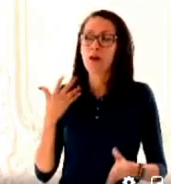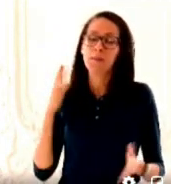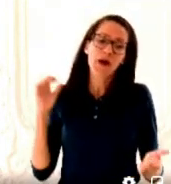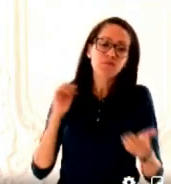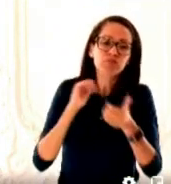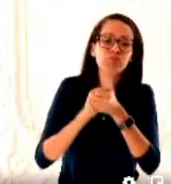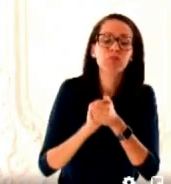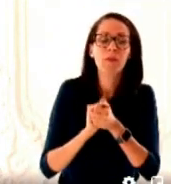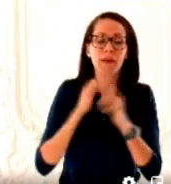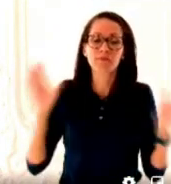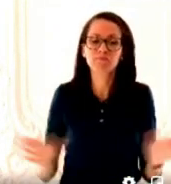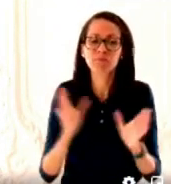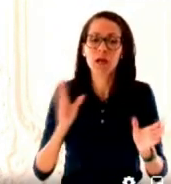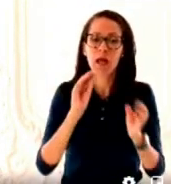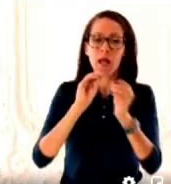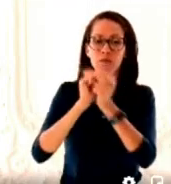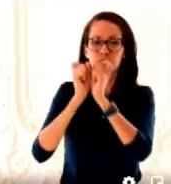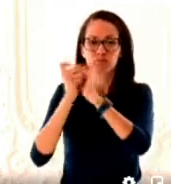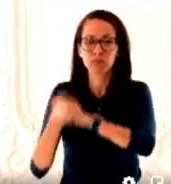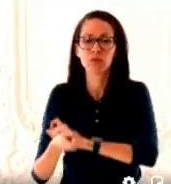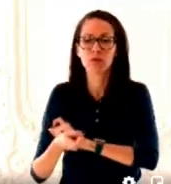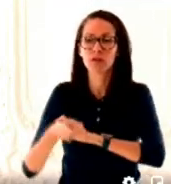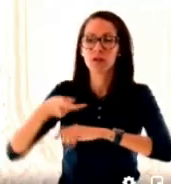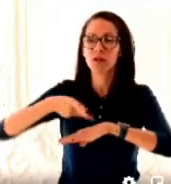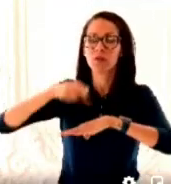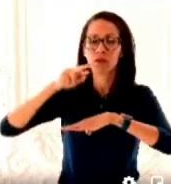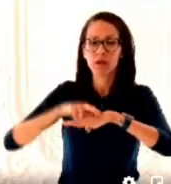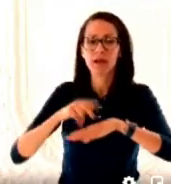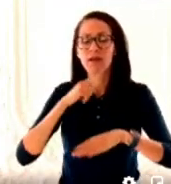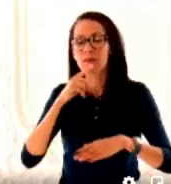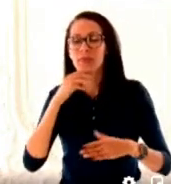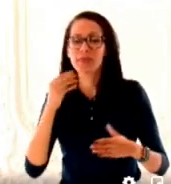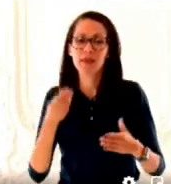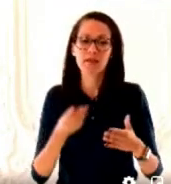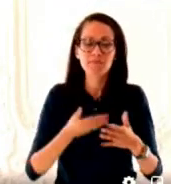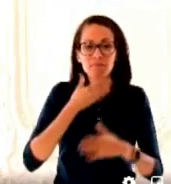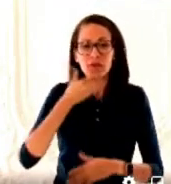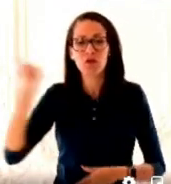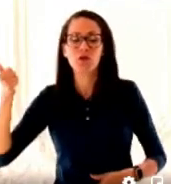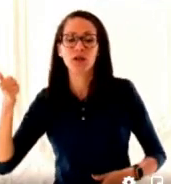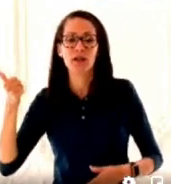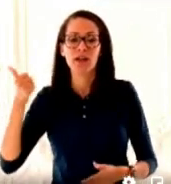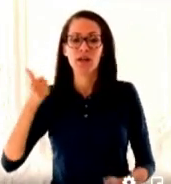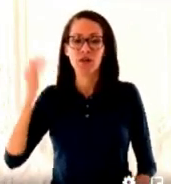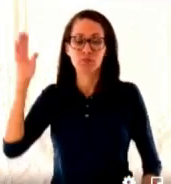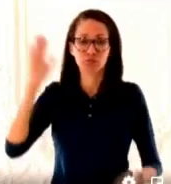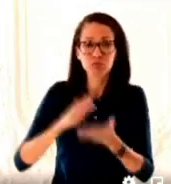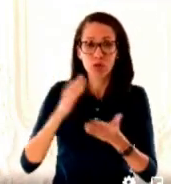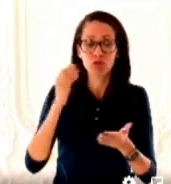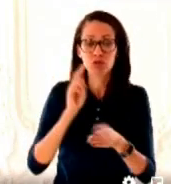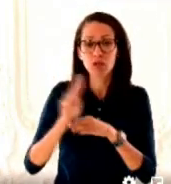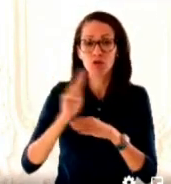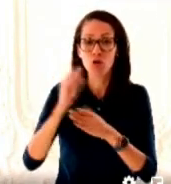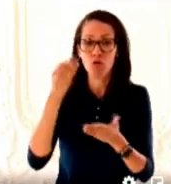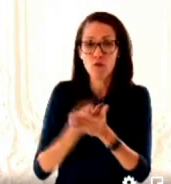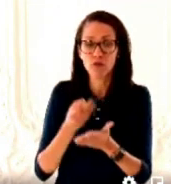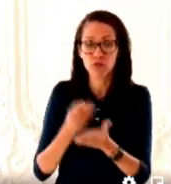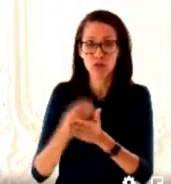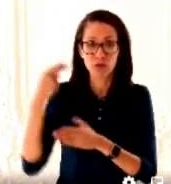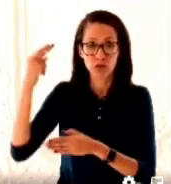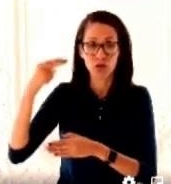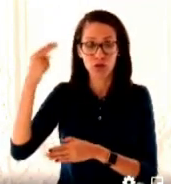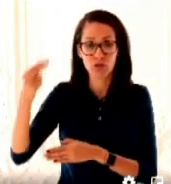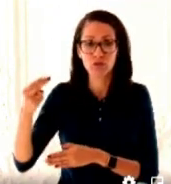la reconstrucción y que Puerto Rico realmente prospere maximizando estos fondos históricos y únicos y